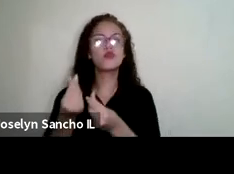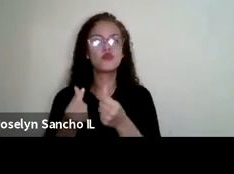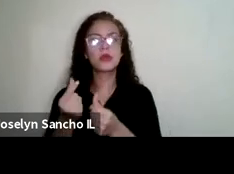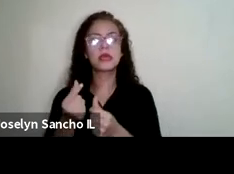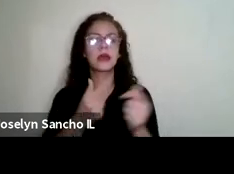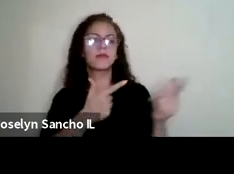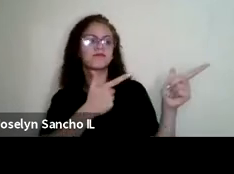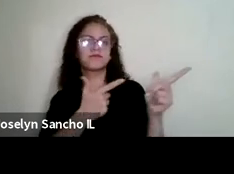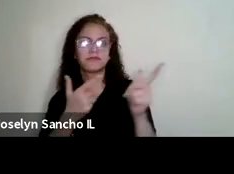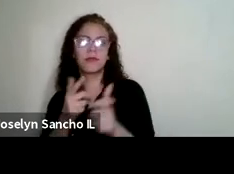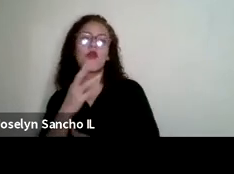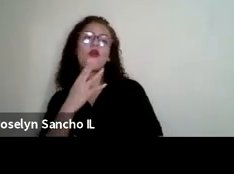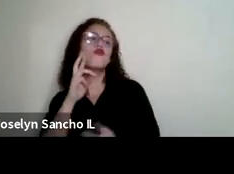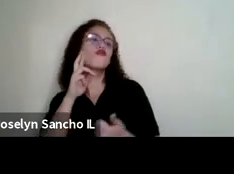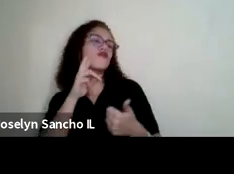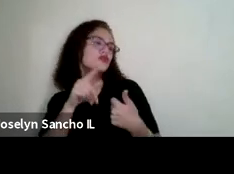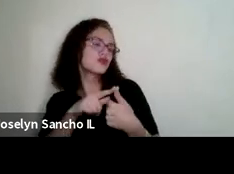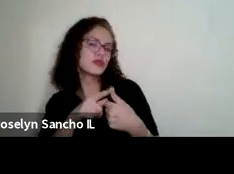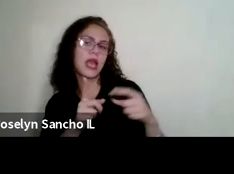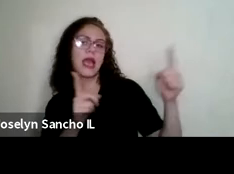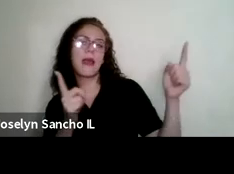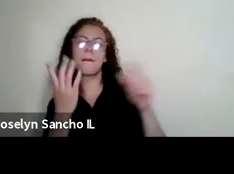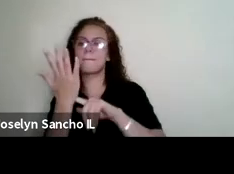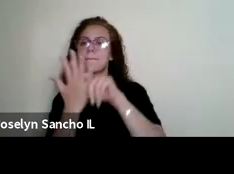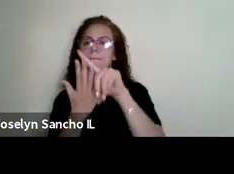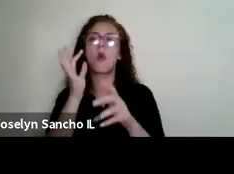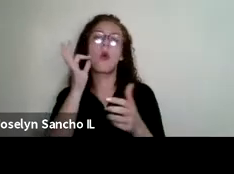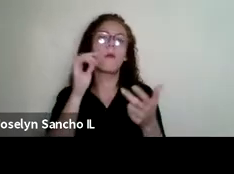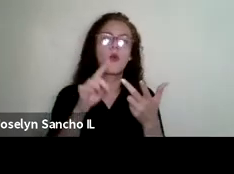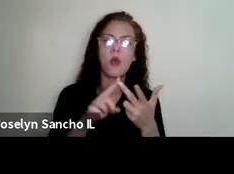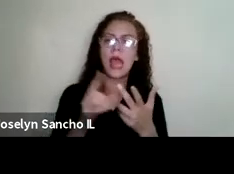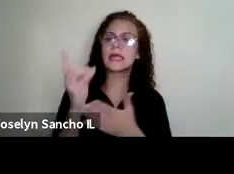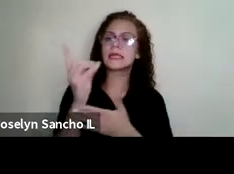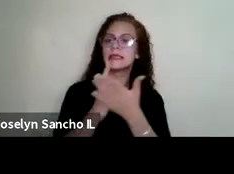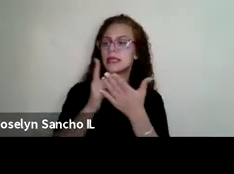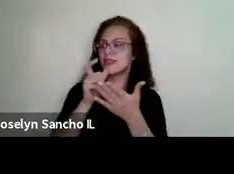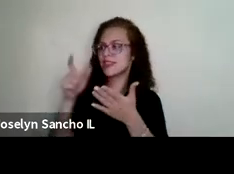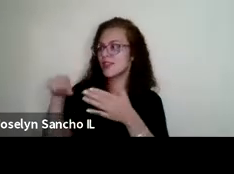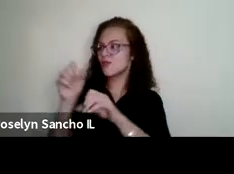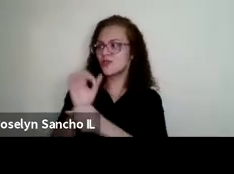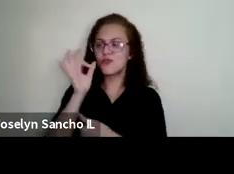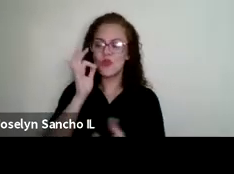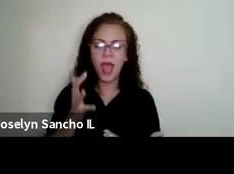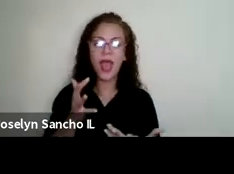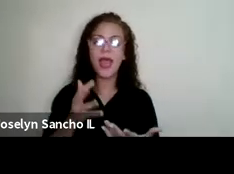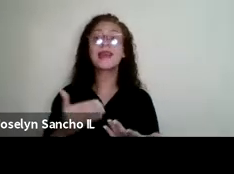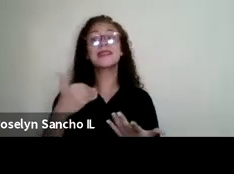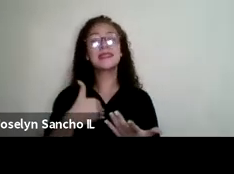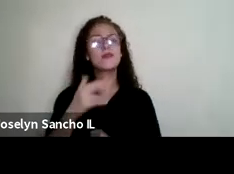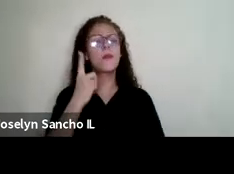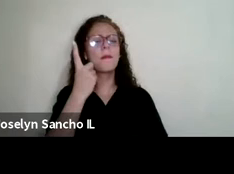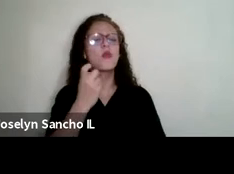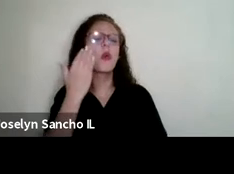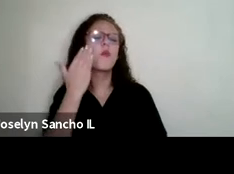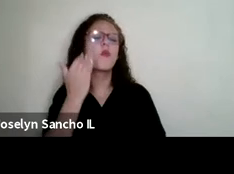de fuego rosadas, de los tamaños de las manos de las mujeres diseñadas por mujeres, ¿verdad? Tenemos que preguntarnos por